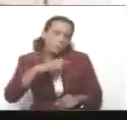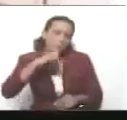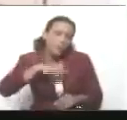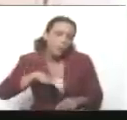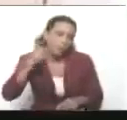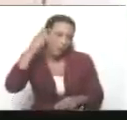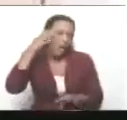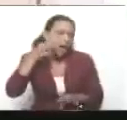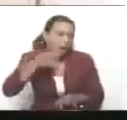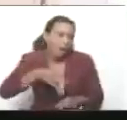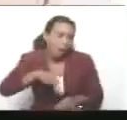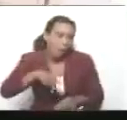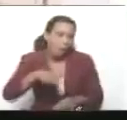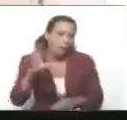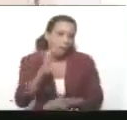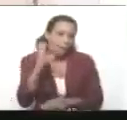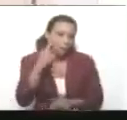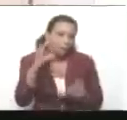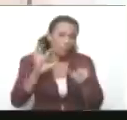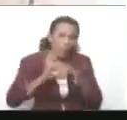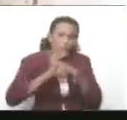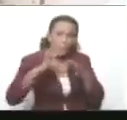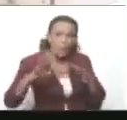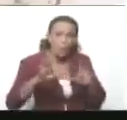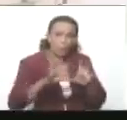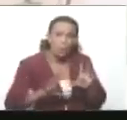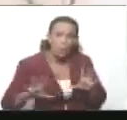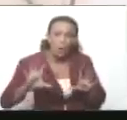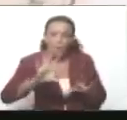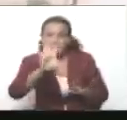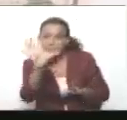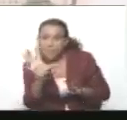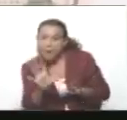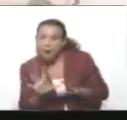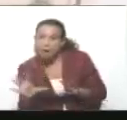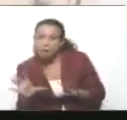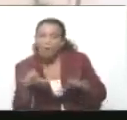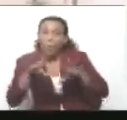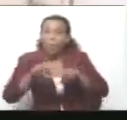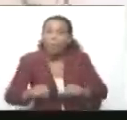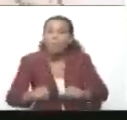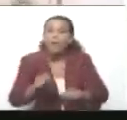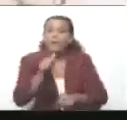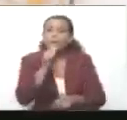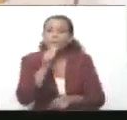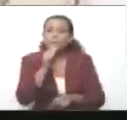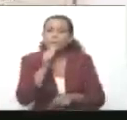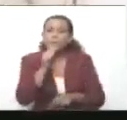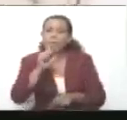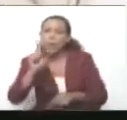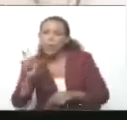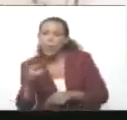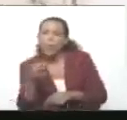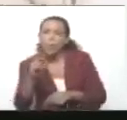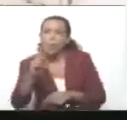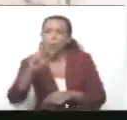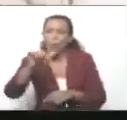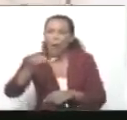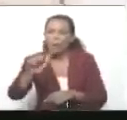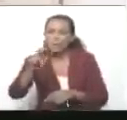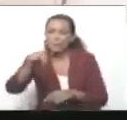y toda la parte oriental ocupaba las guayanas 1742